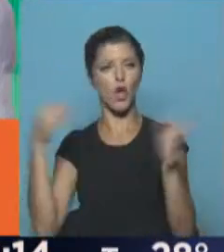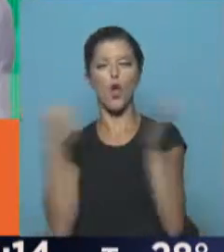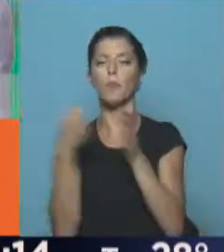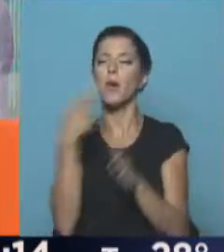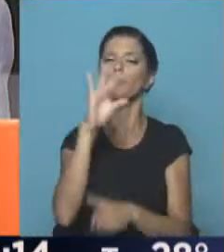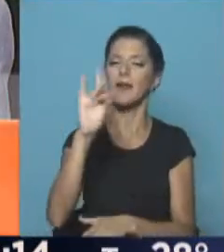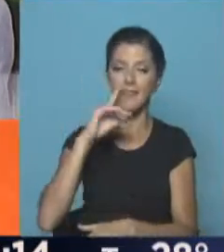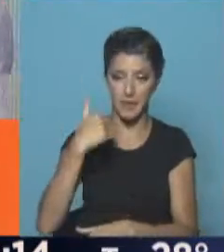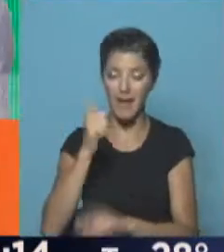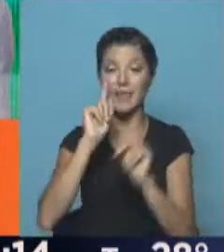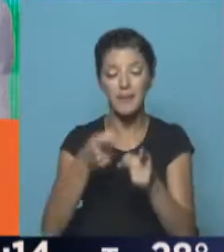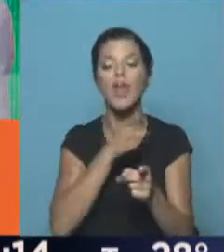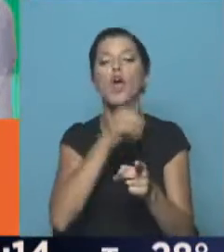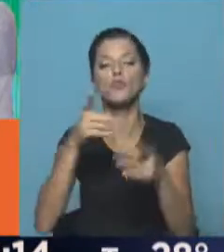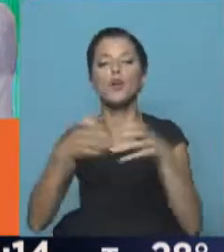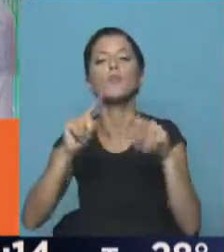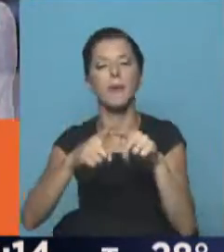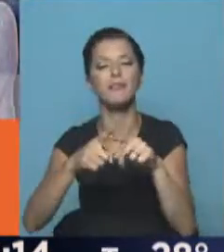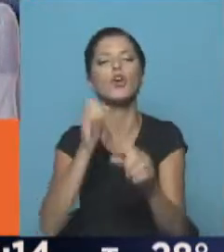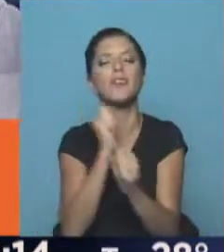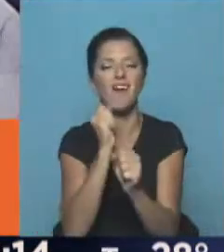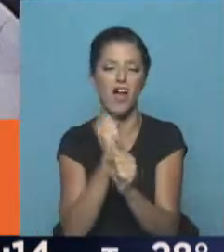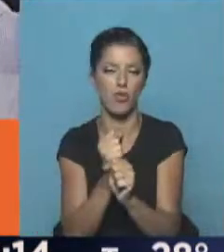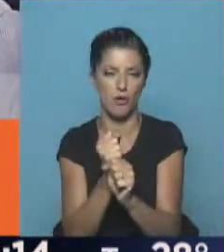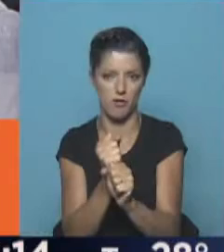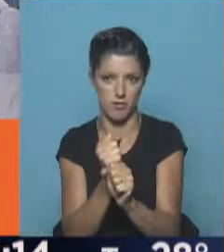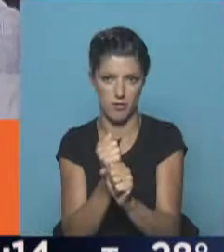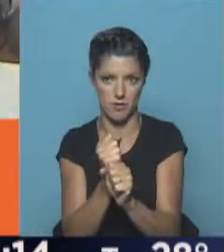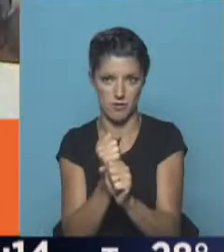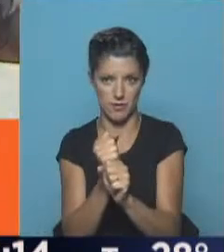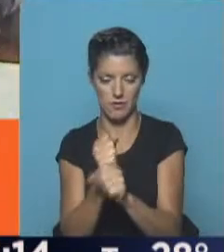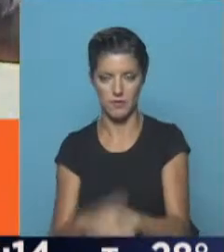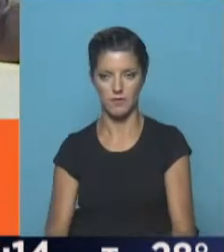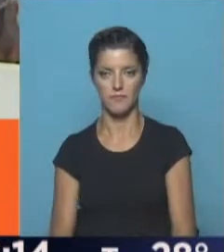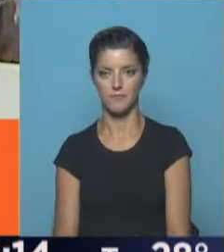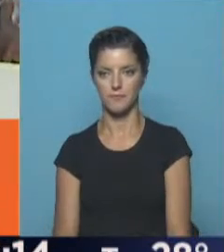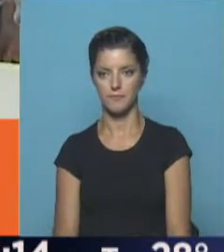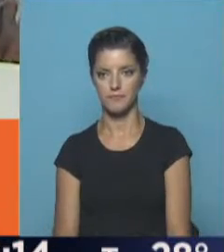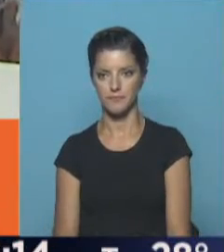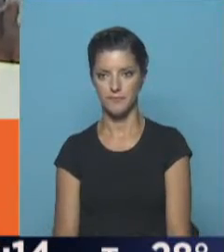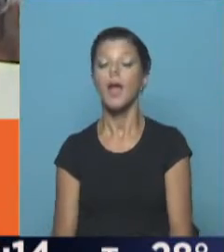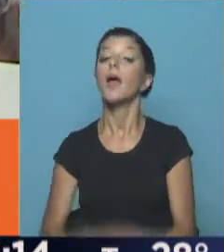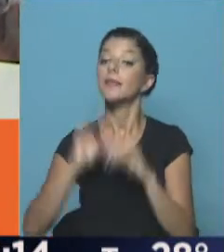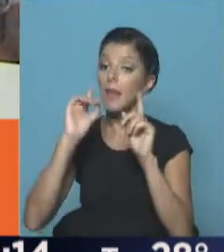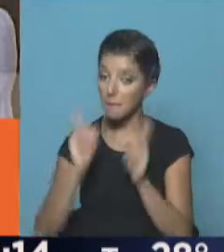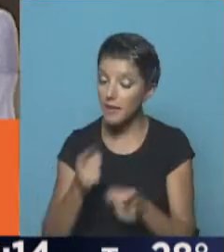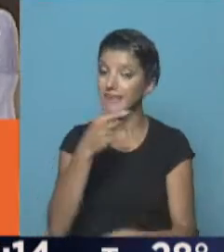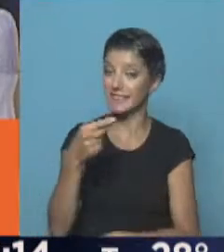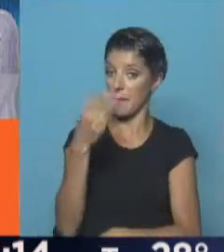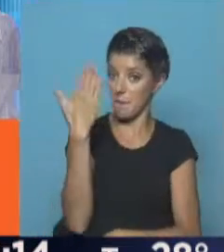también al partido los trabajadores y esta contaminación en esta semana también